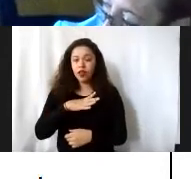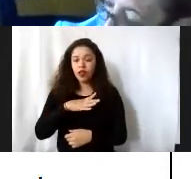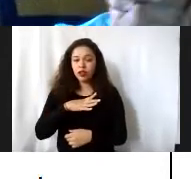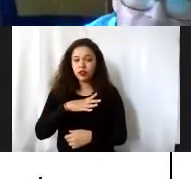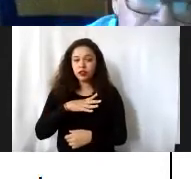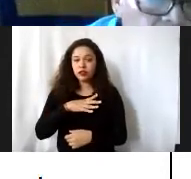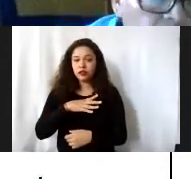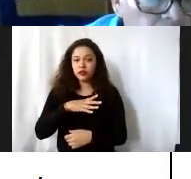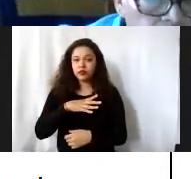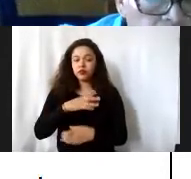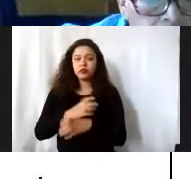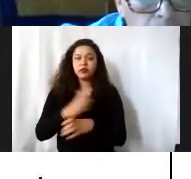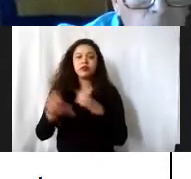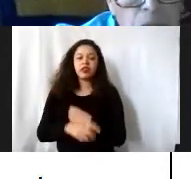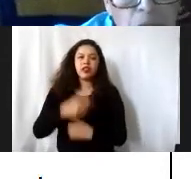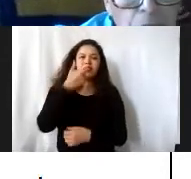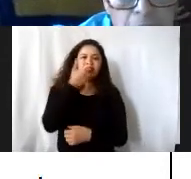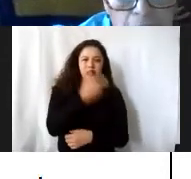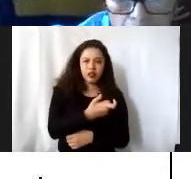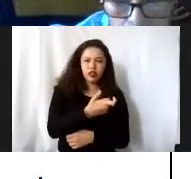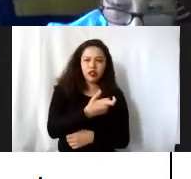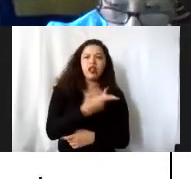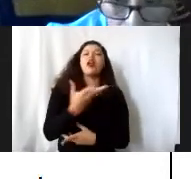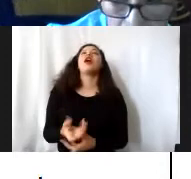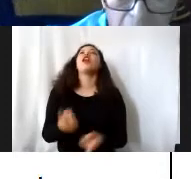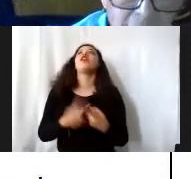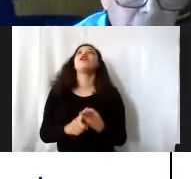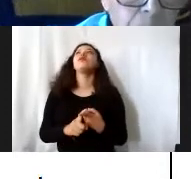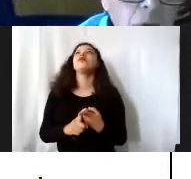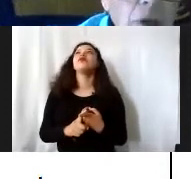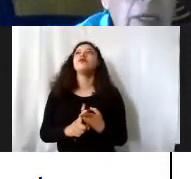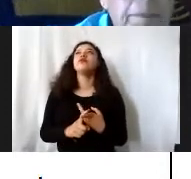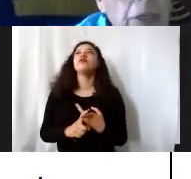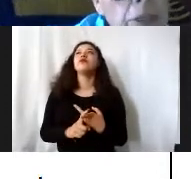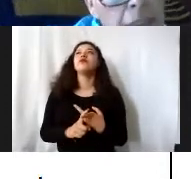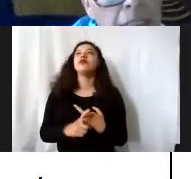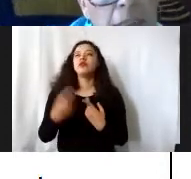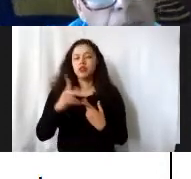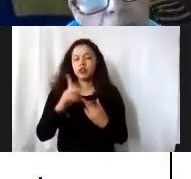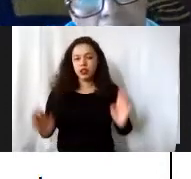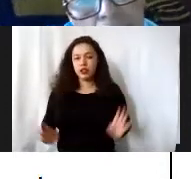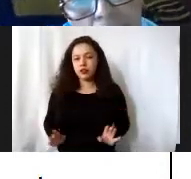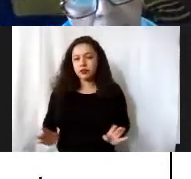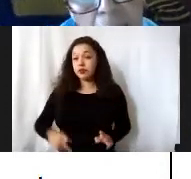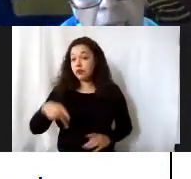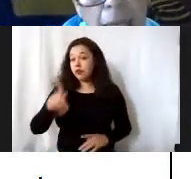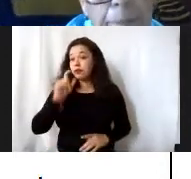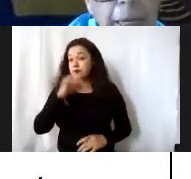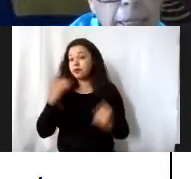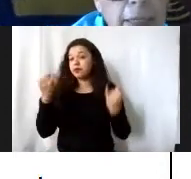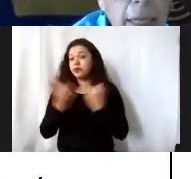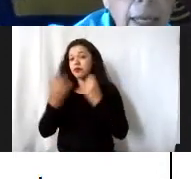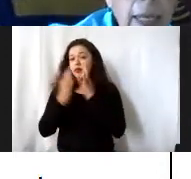pues, de dinero, de cuestiones de ese tipo, pero también es importante